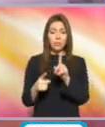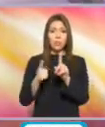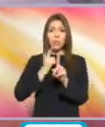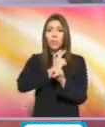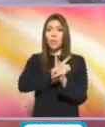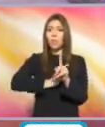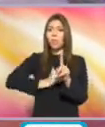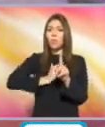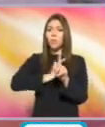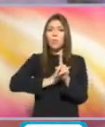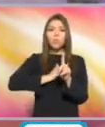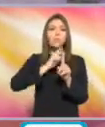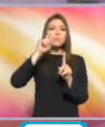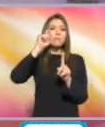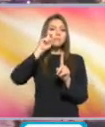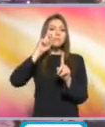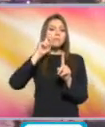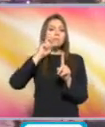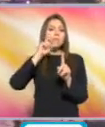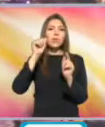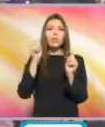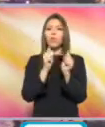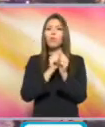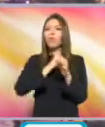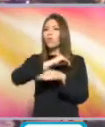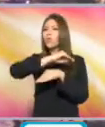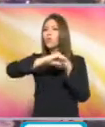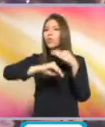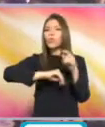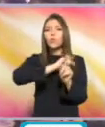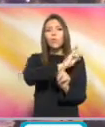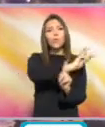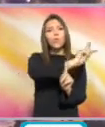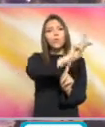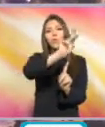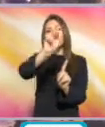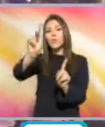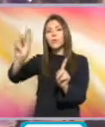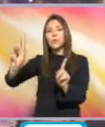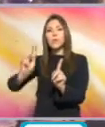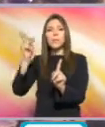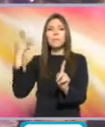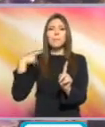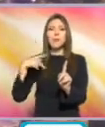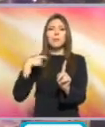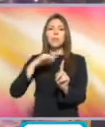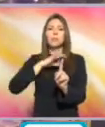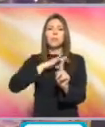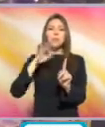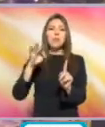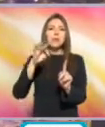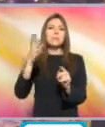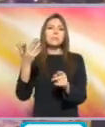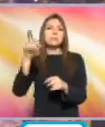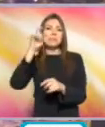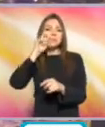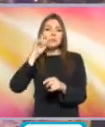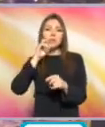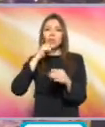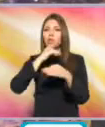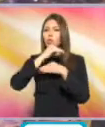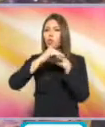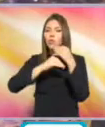del género. Entonces, todo, sexualidad, es decir, en sexualidad puedo tener relación con